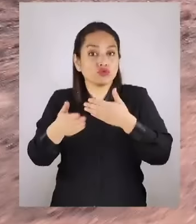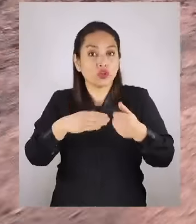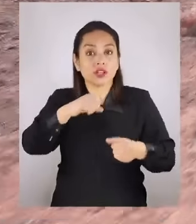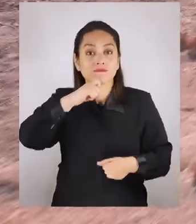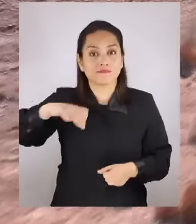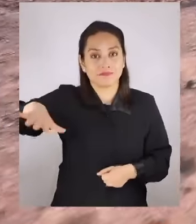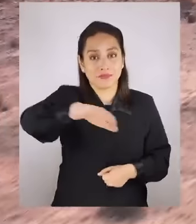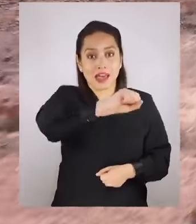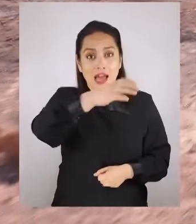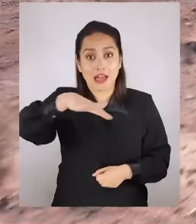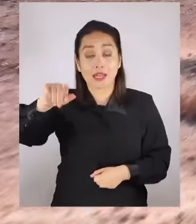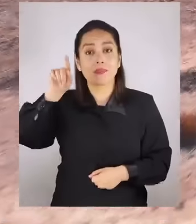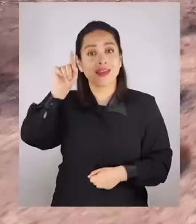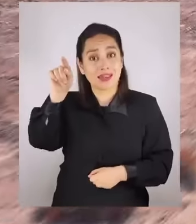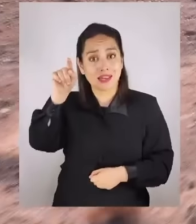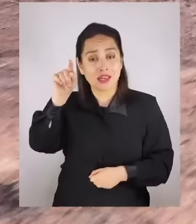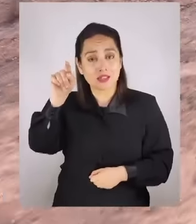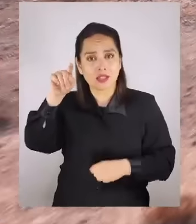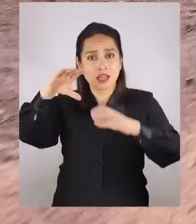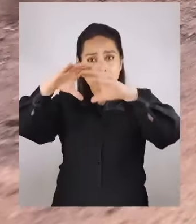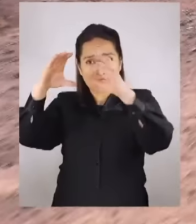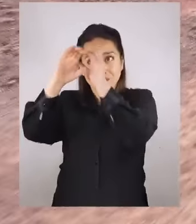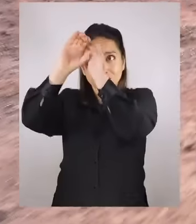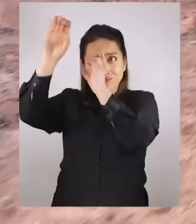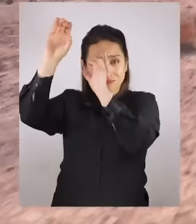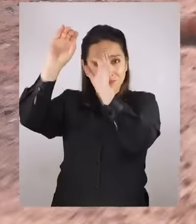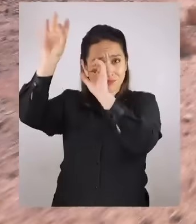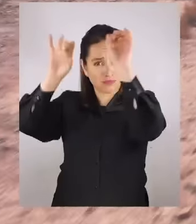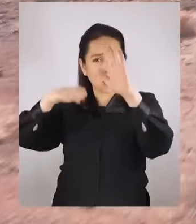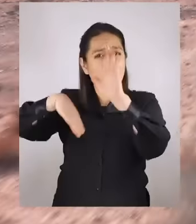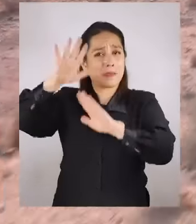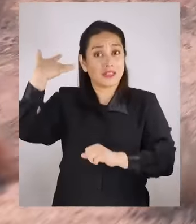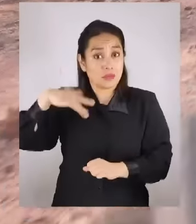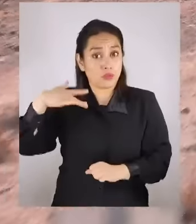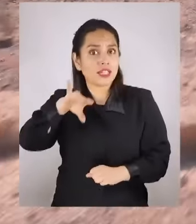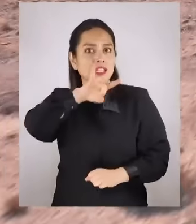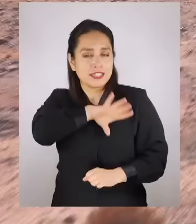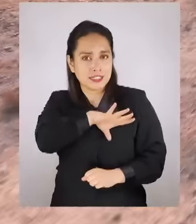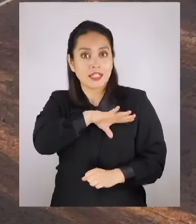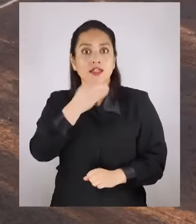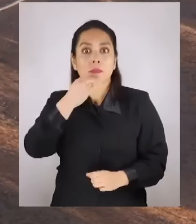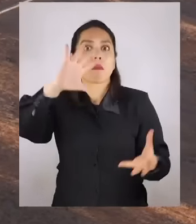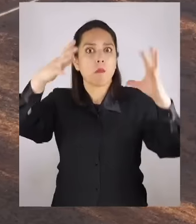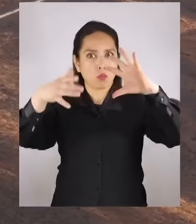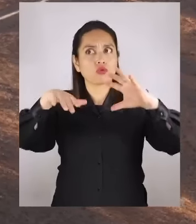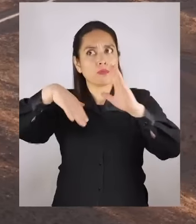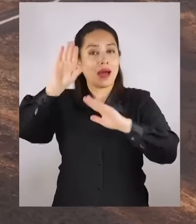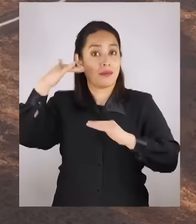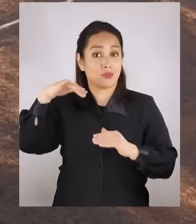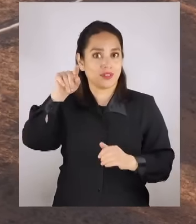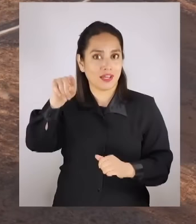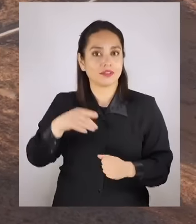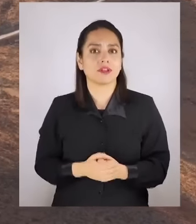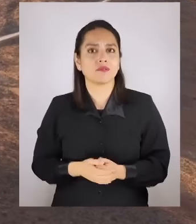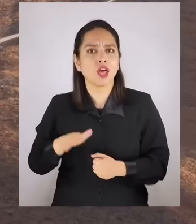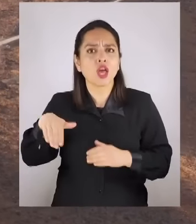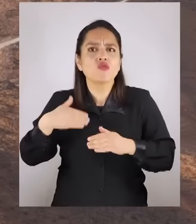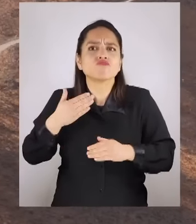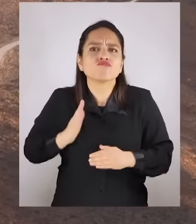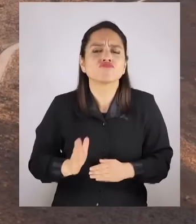de Atacama y es uno de los centros astronómicos más importantes de Chile y el mundo, que continúa el legado